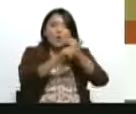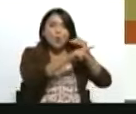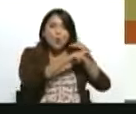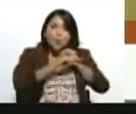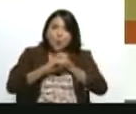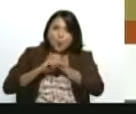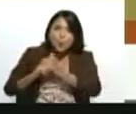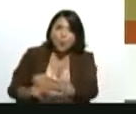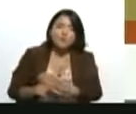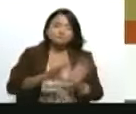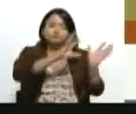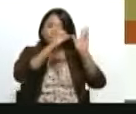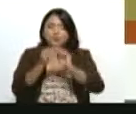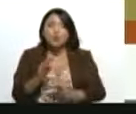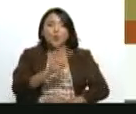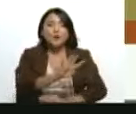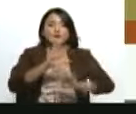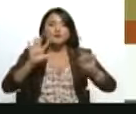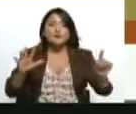las